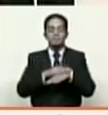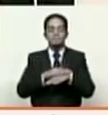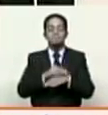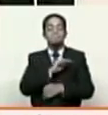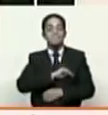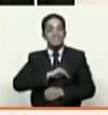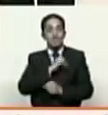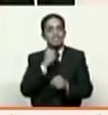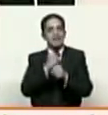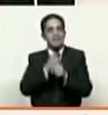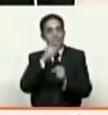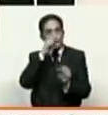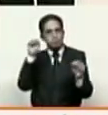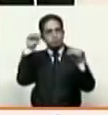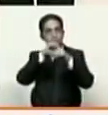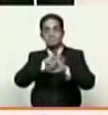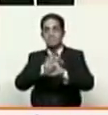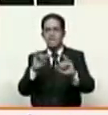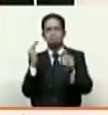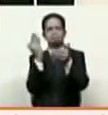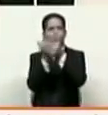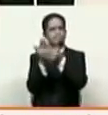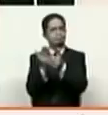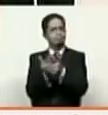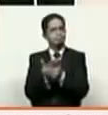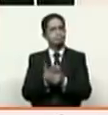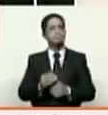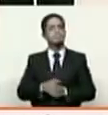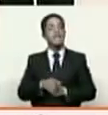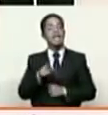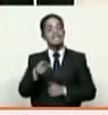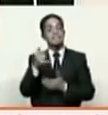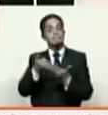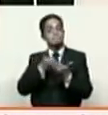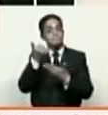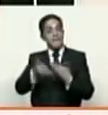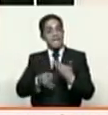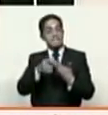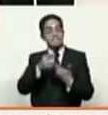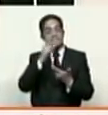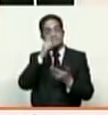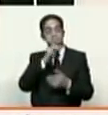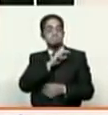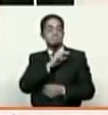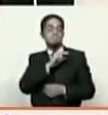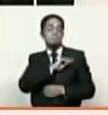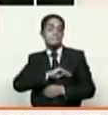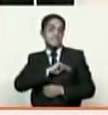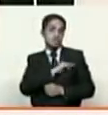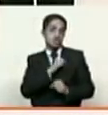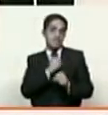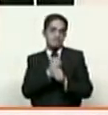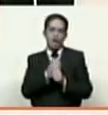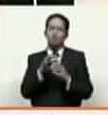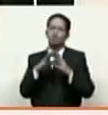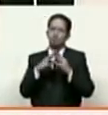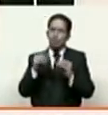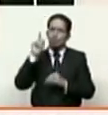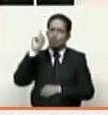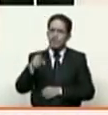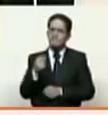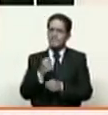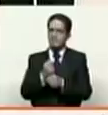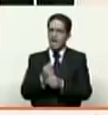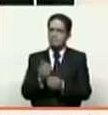150.000 adultos y adultas mayores. Ese es el plan Chamba Mayor. Todos a trabajar en Venezuela, empujando por un